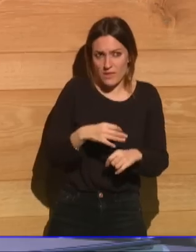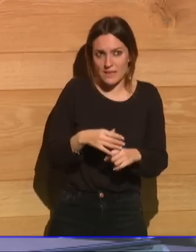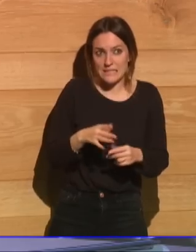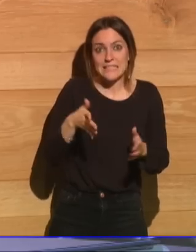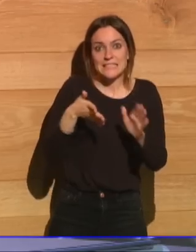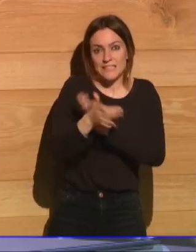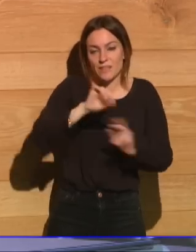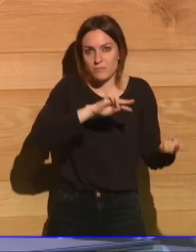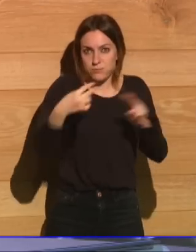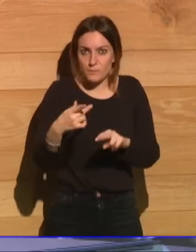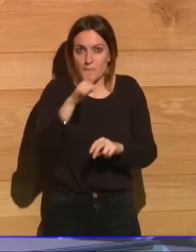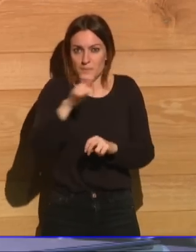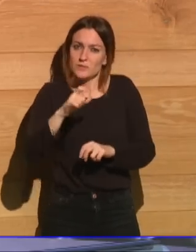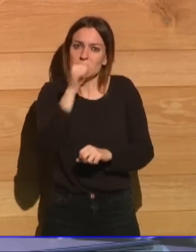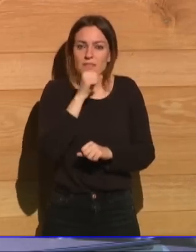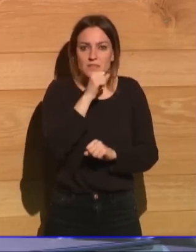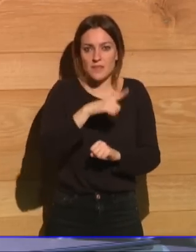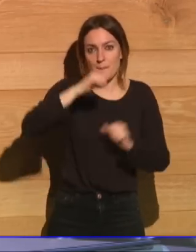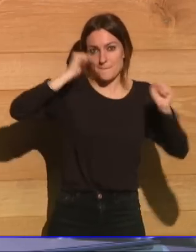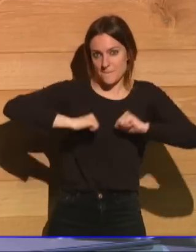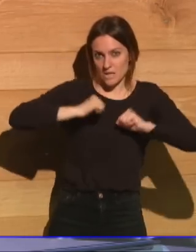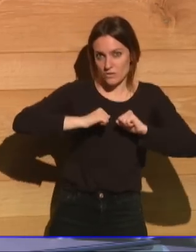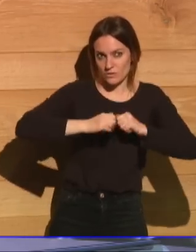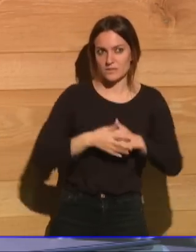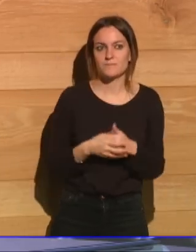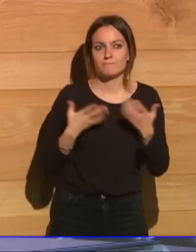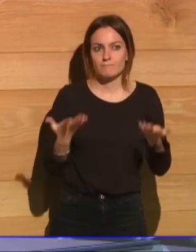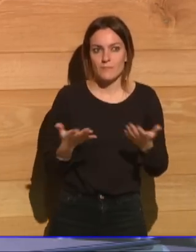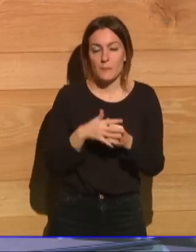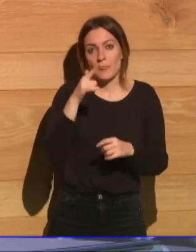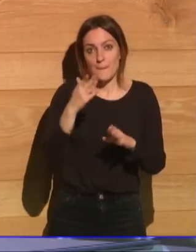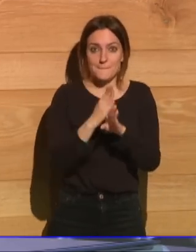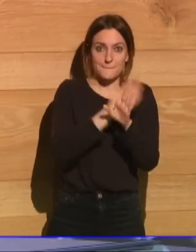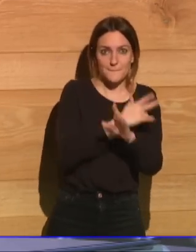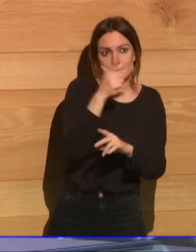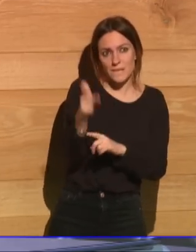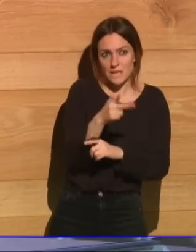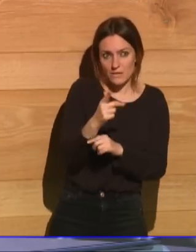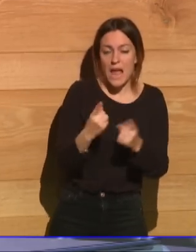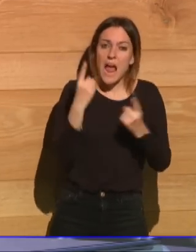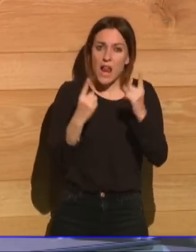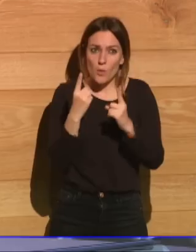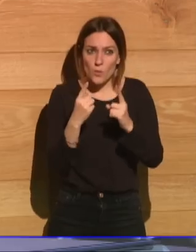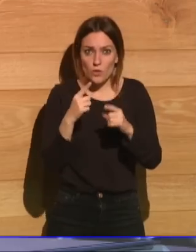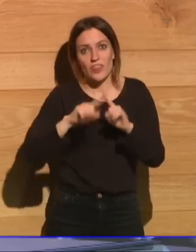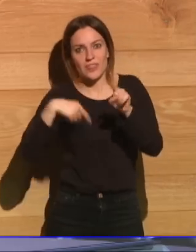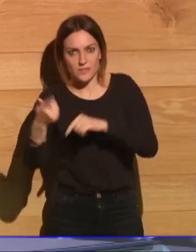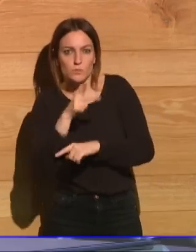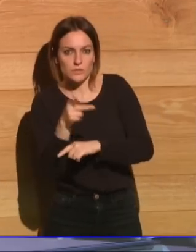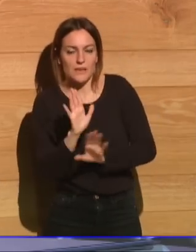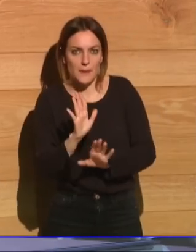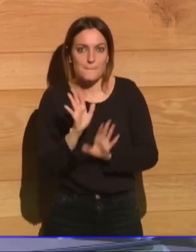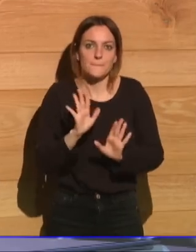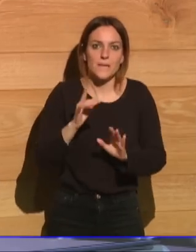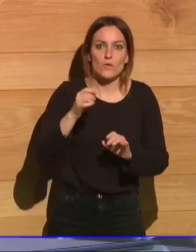Sí, adultos, además, ¿no? trabajando con playback, evidentemente, grabando previamente. Bueno, algunos se grabaron a posteriori, pero con